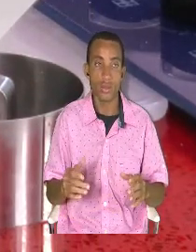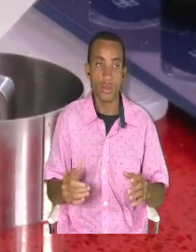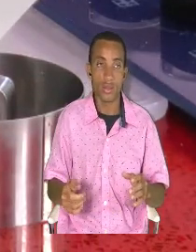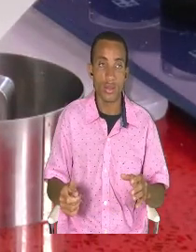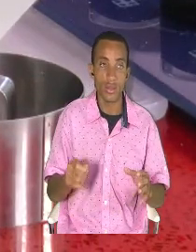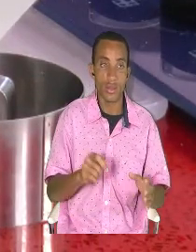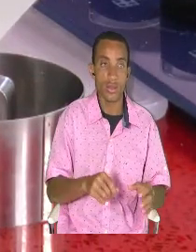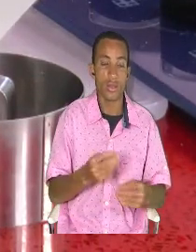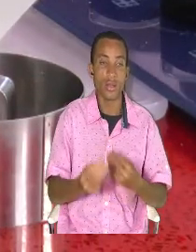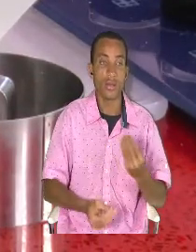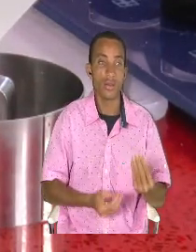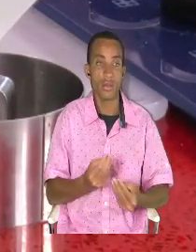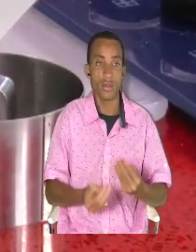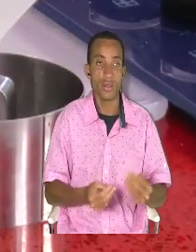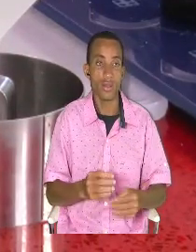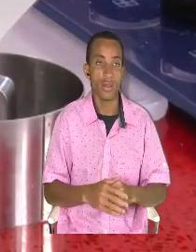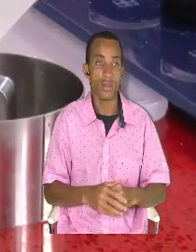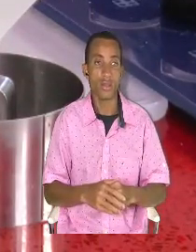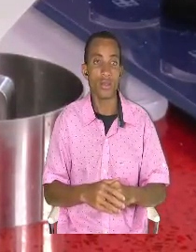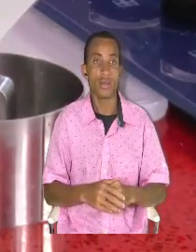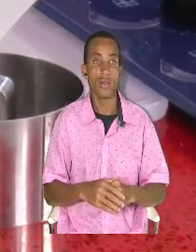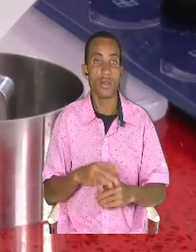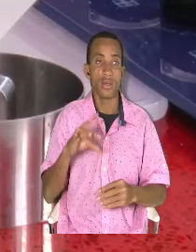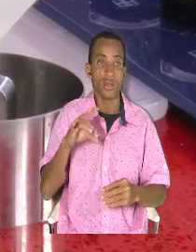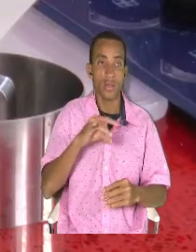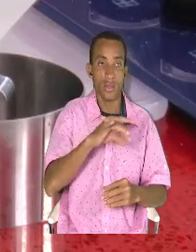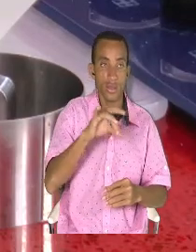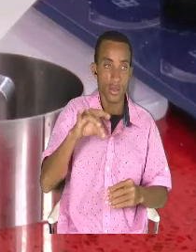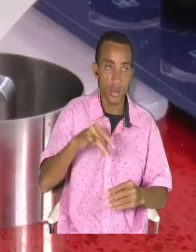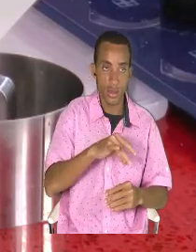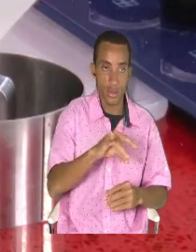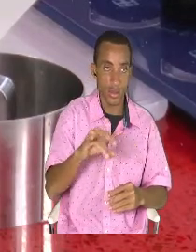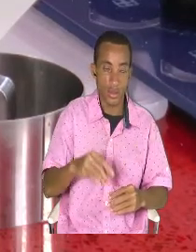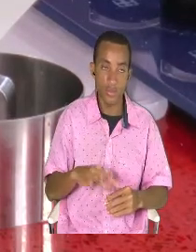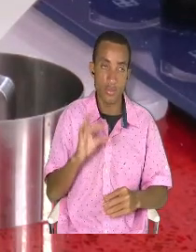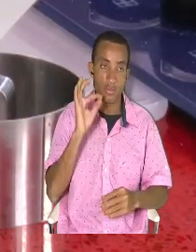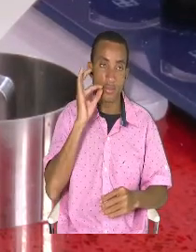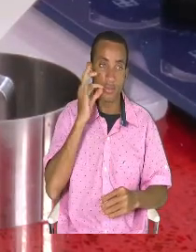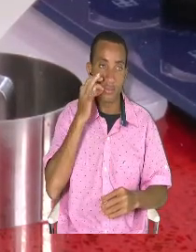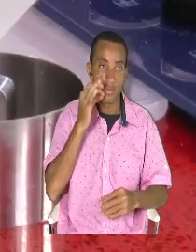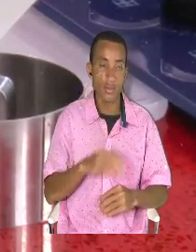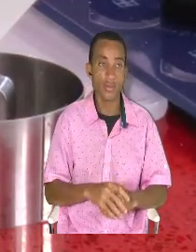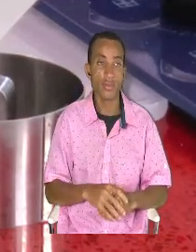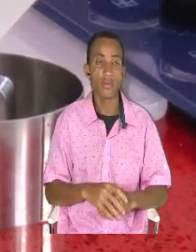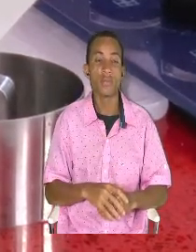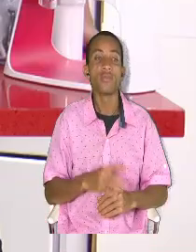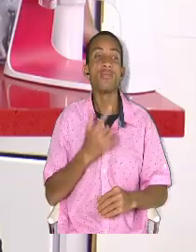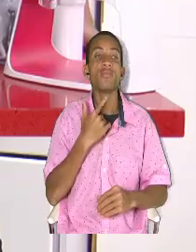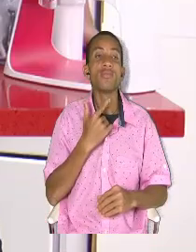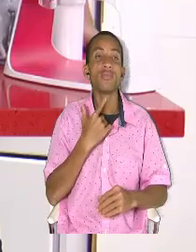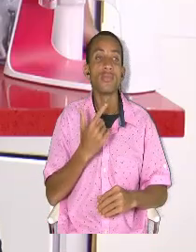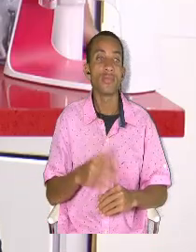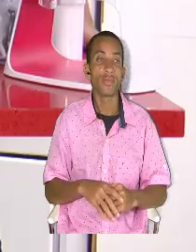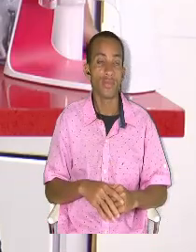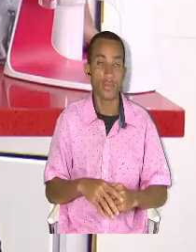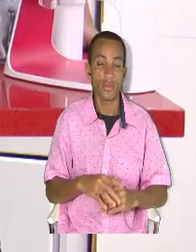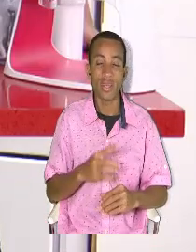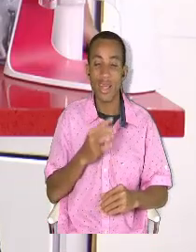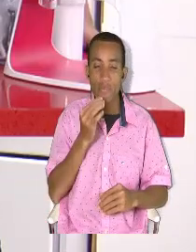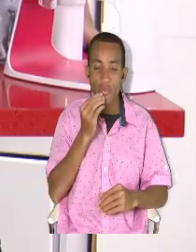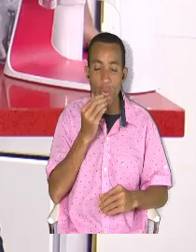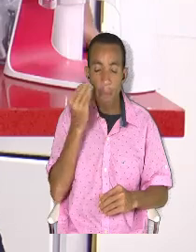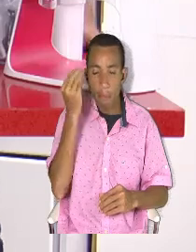¿Qué voy a hacer yo en este momento? Le voy a agregar una pizca de sal a nuestro aguacate para que lleve saborcito, ¿sí? Dígame, ¿a quién le gusta la comida saborida? A nadie, ¿cierto? De pronto